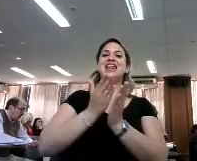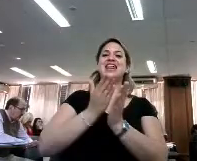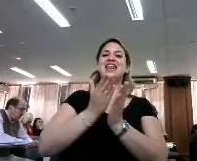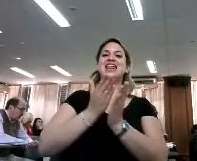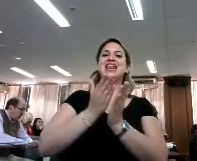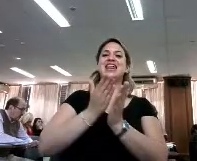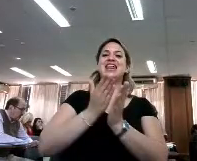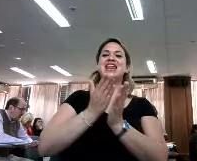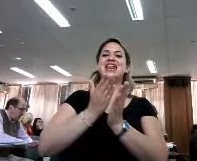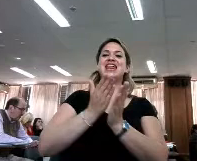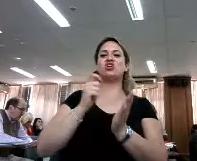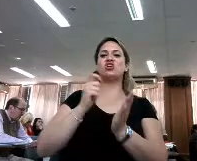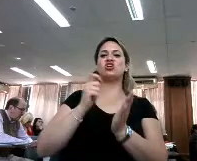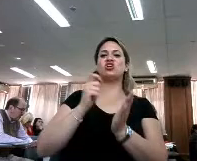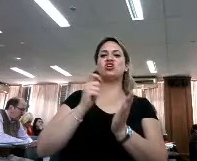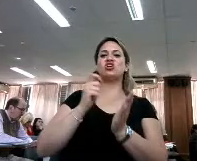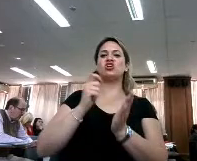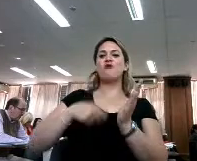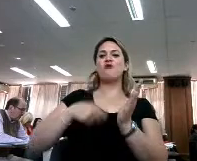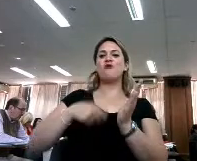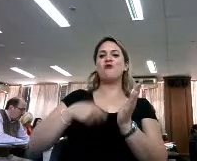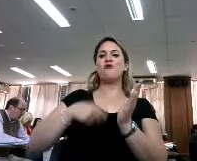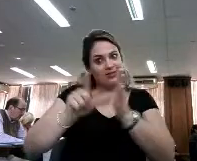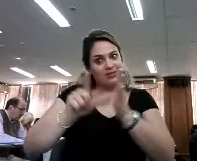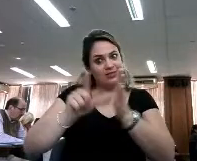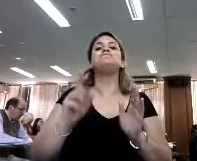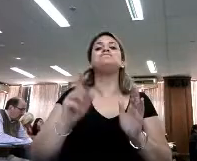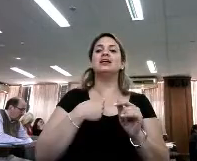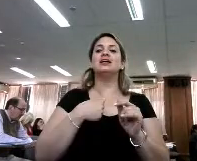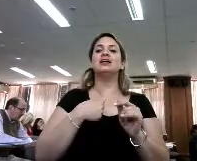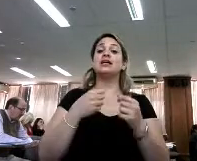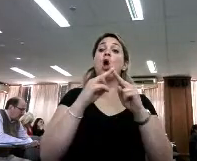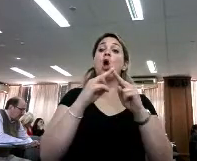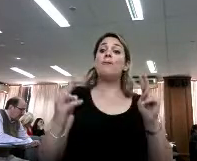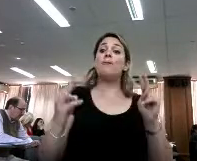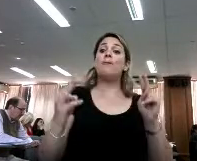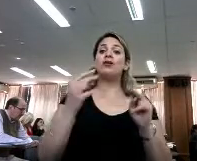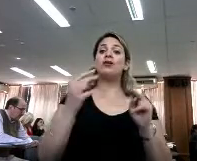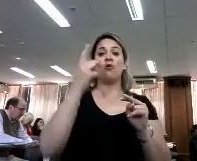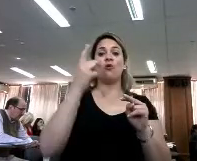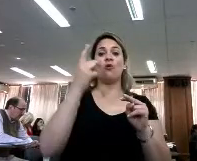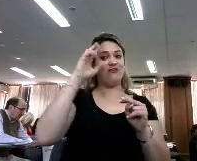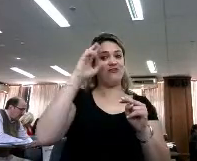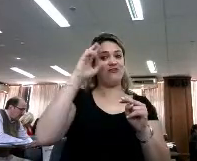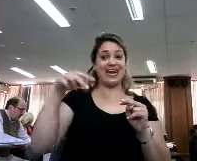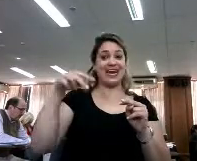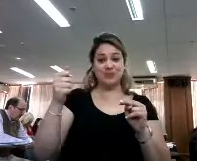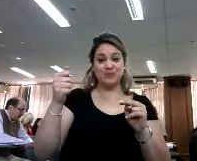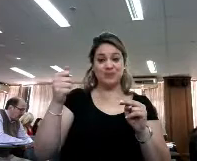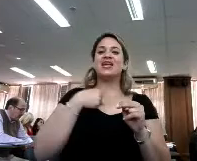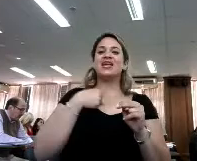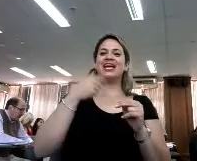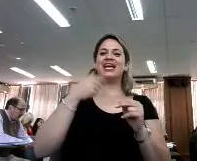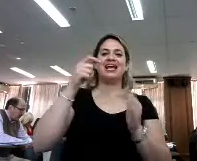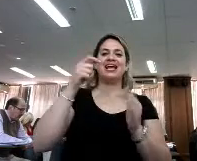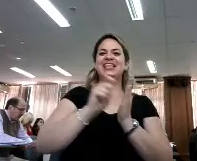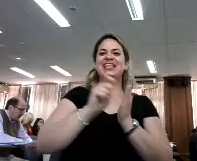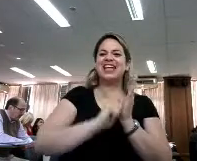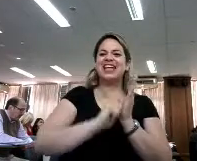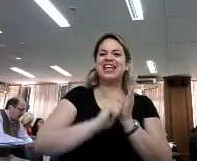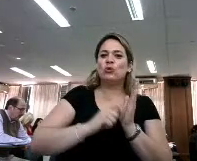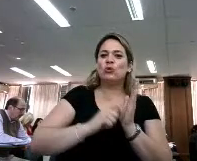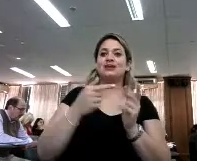viene el convenio de Berna para la protección de las creaciones artísticas y literarias, que incluso hoy se